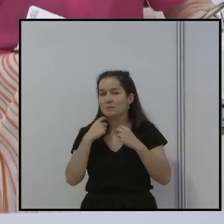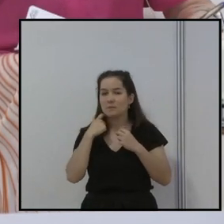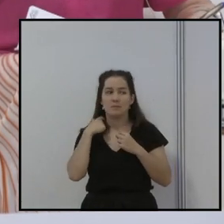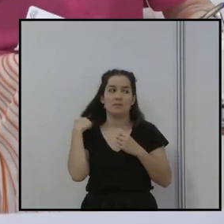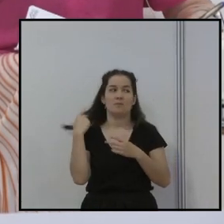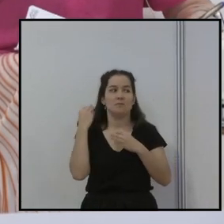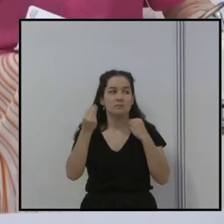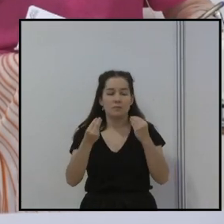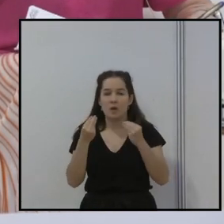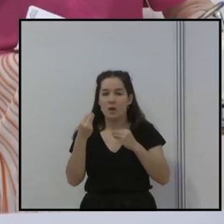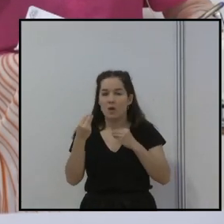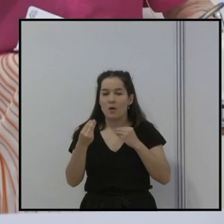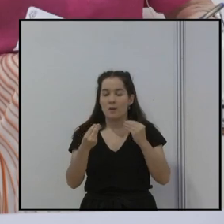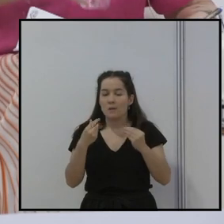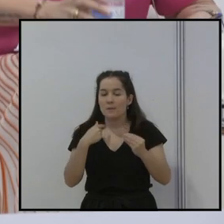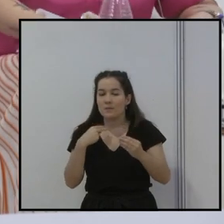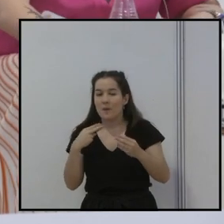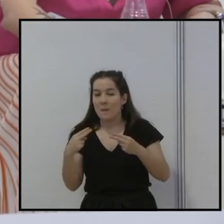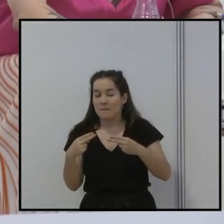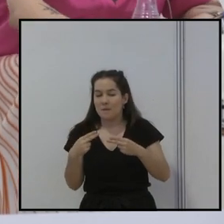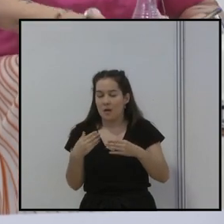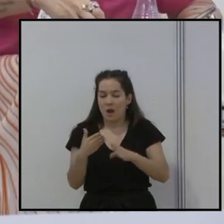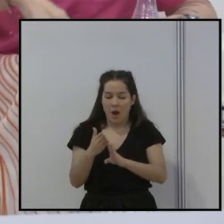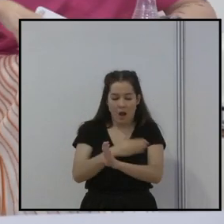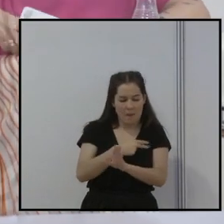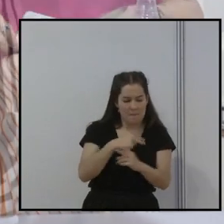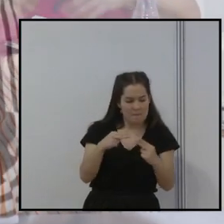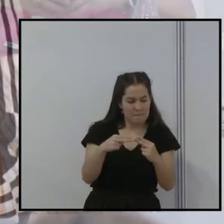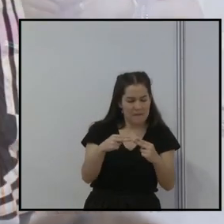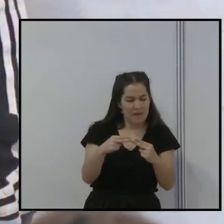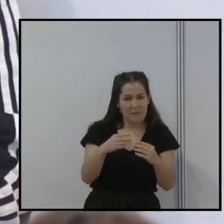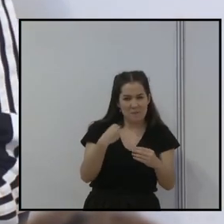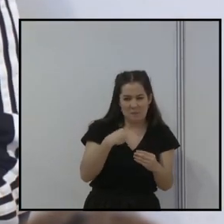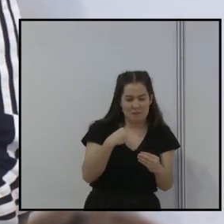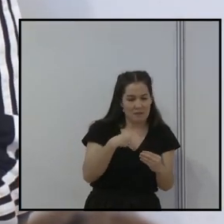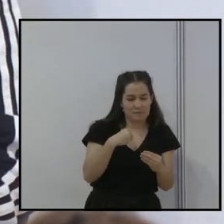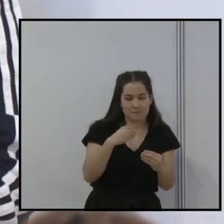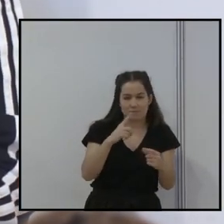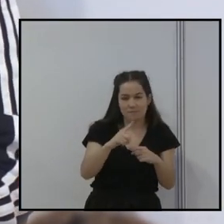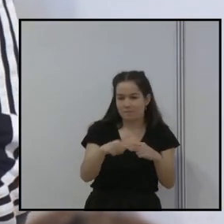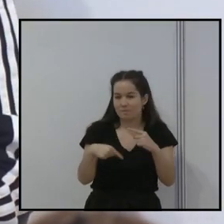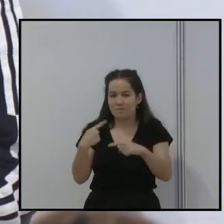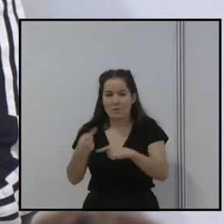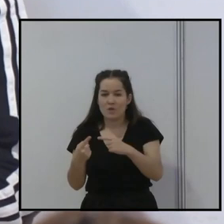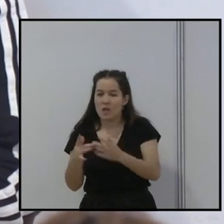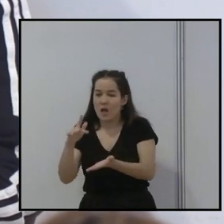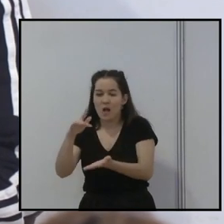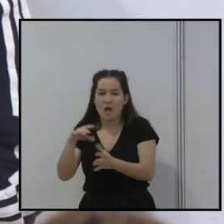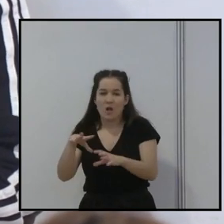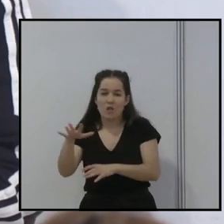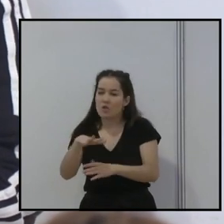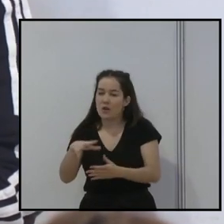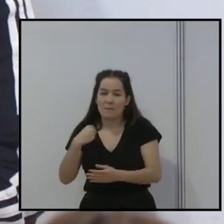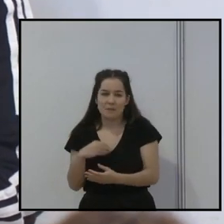rehacerte con las mismas piezas que eras antes te van a llevar al mismo lugar al que te han llevado, que es a romperte. Por eso llego a la conclusión de que no tiene